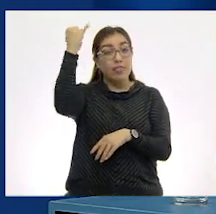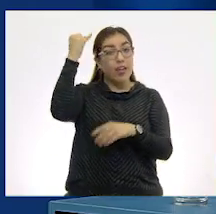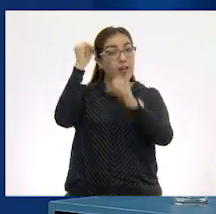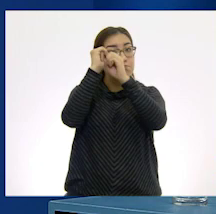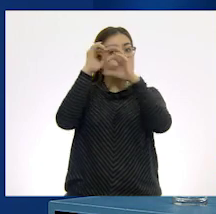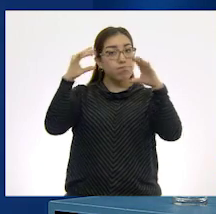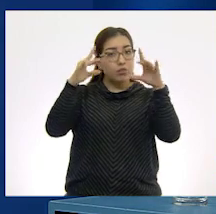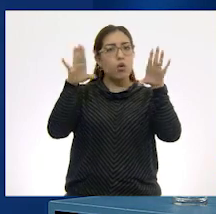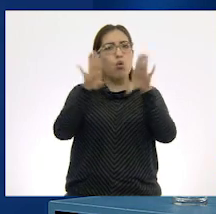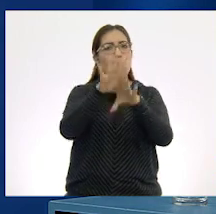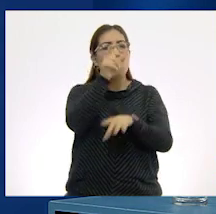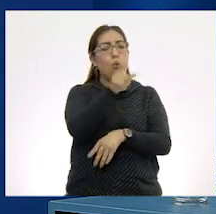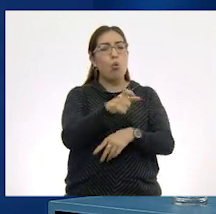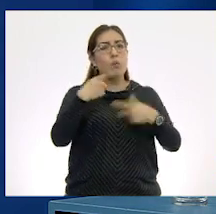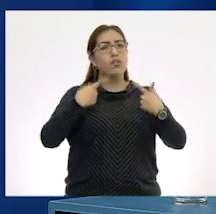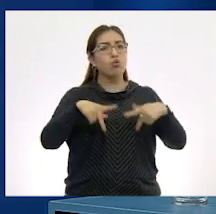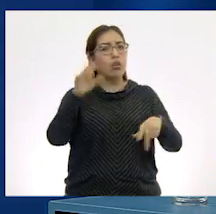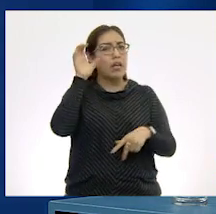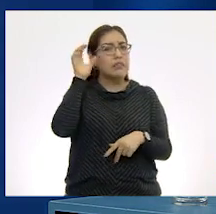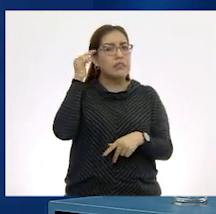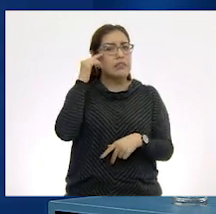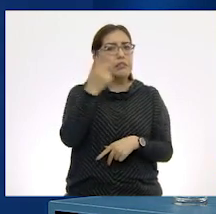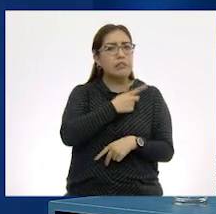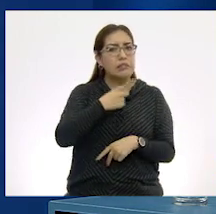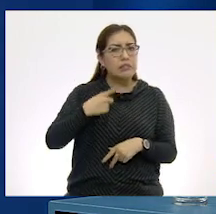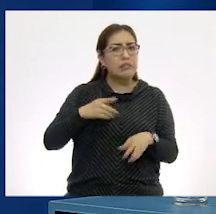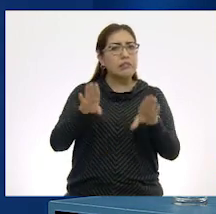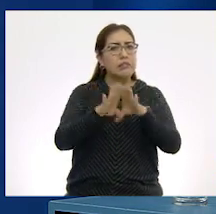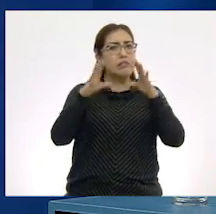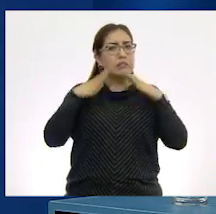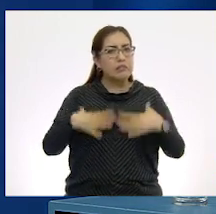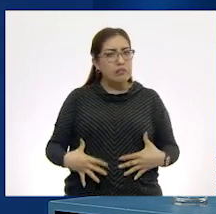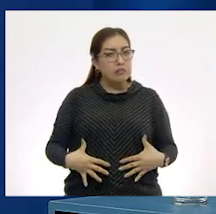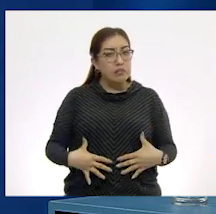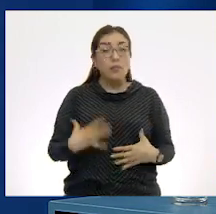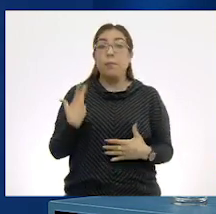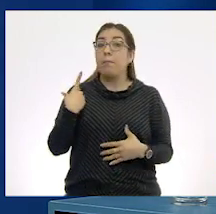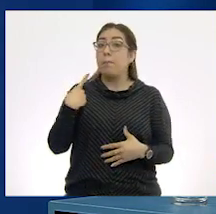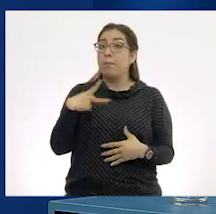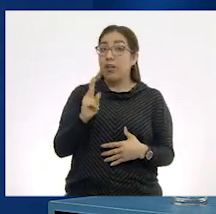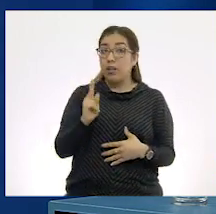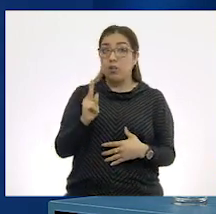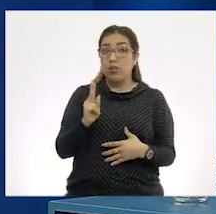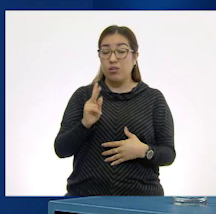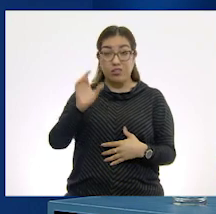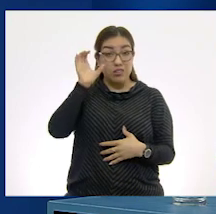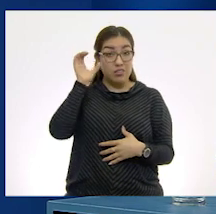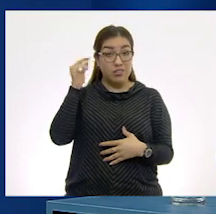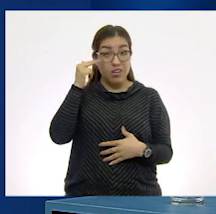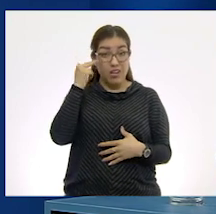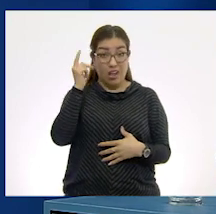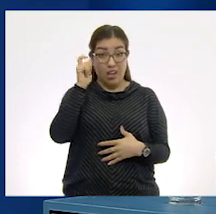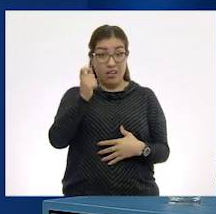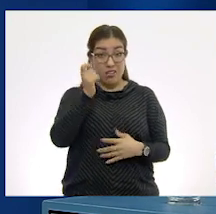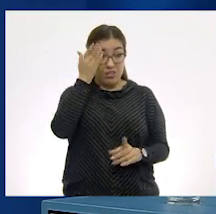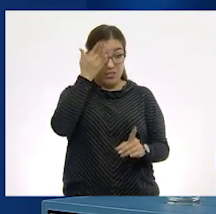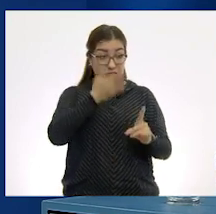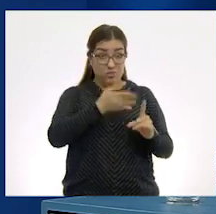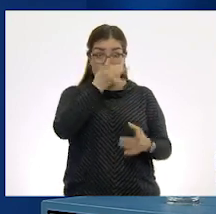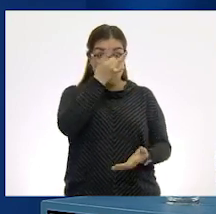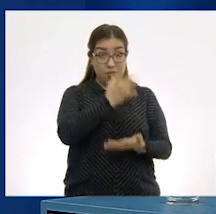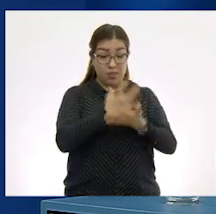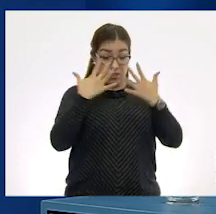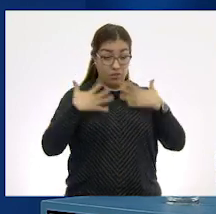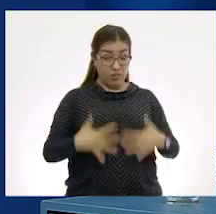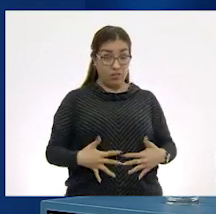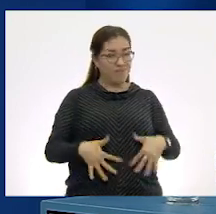debe lucir una persona de China. Sin embargo, no podremos reducir la cultura china a un solo traje. Para ampliar